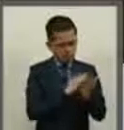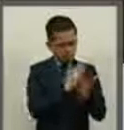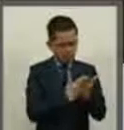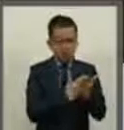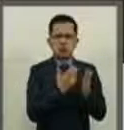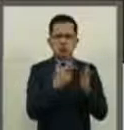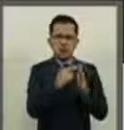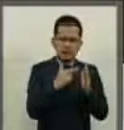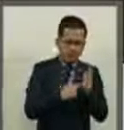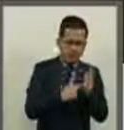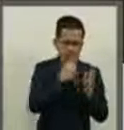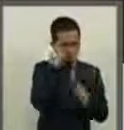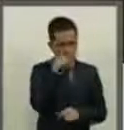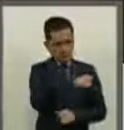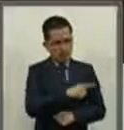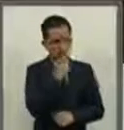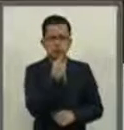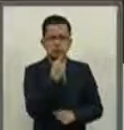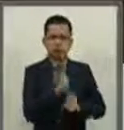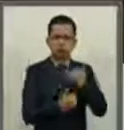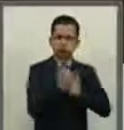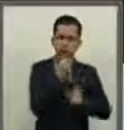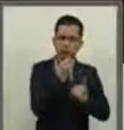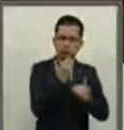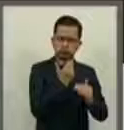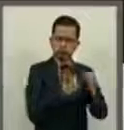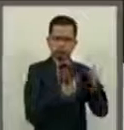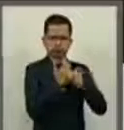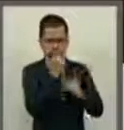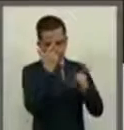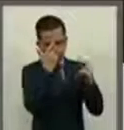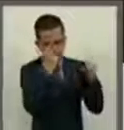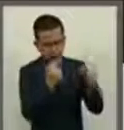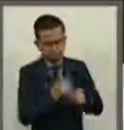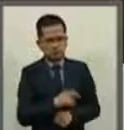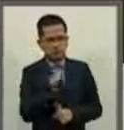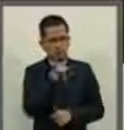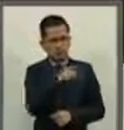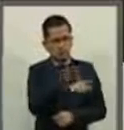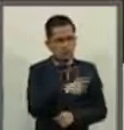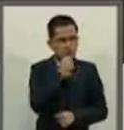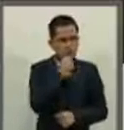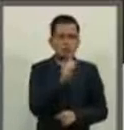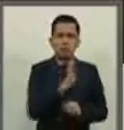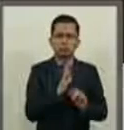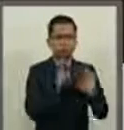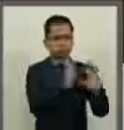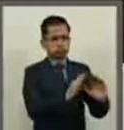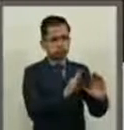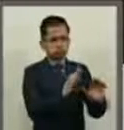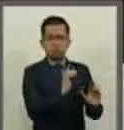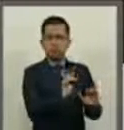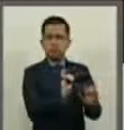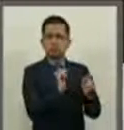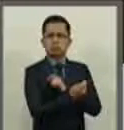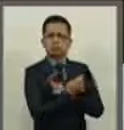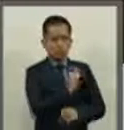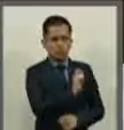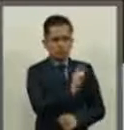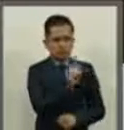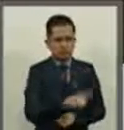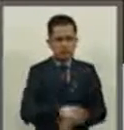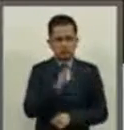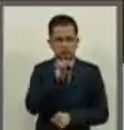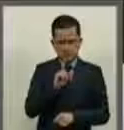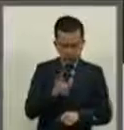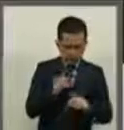carrera policial, programa rector para la profesionalización de las policías, los criterios para establecer